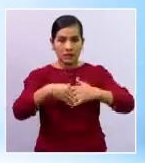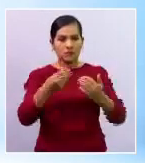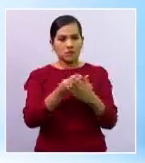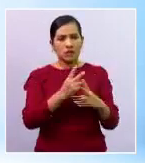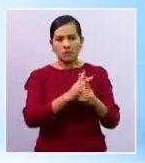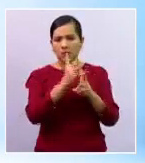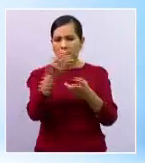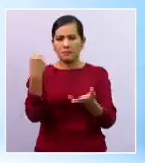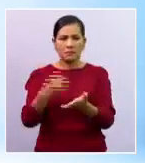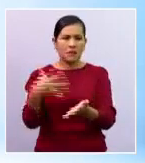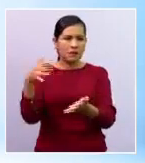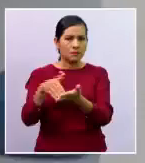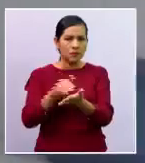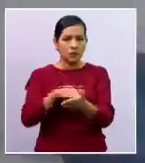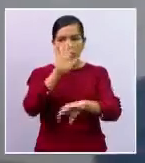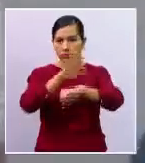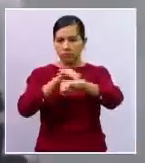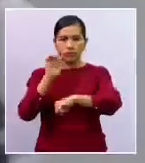millonarios.